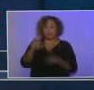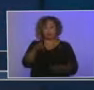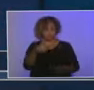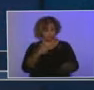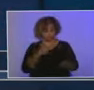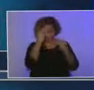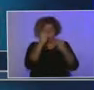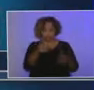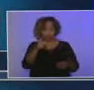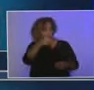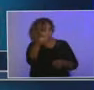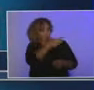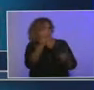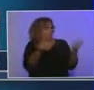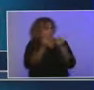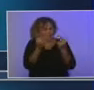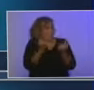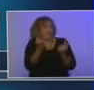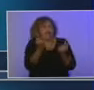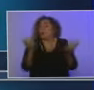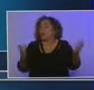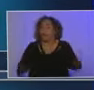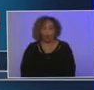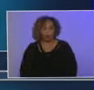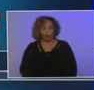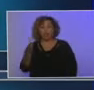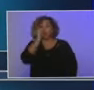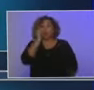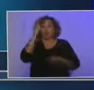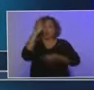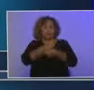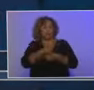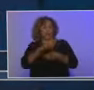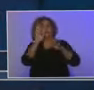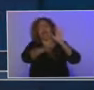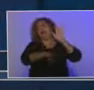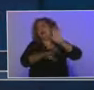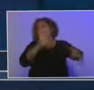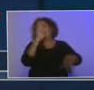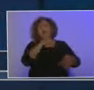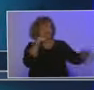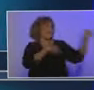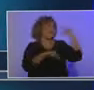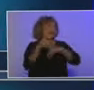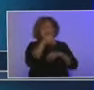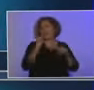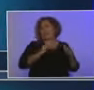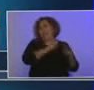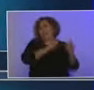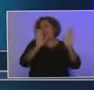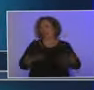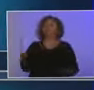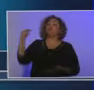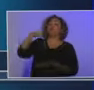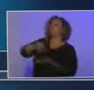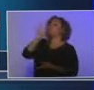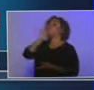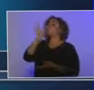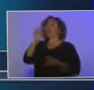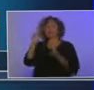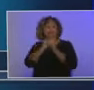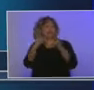que... Ustedes van a tener que hacer algo. No. Ustedes todos los días le faltan el respeto, todos los días le mienten. Aquí todo el mundo se para en una